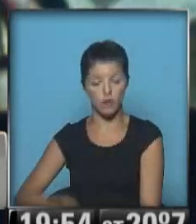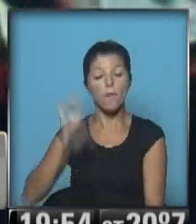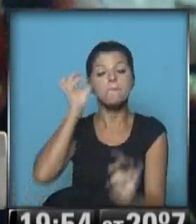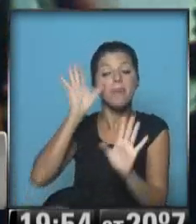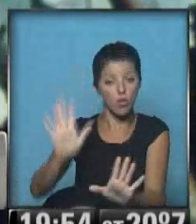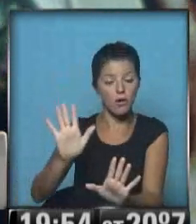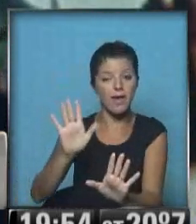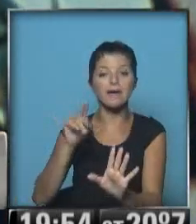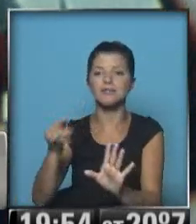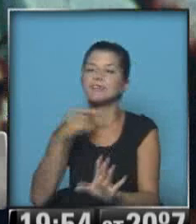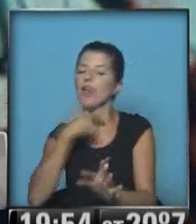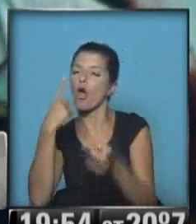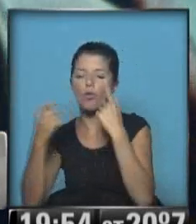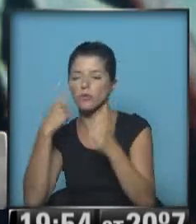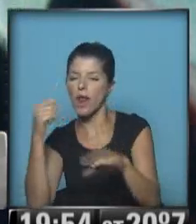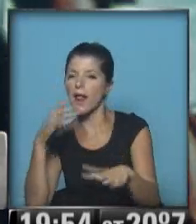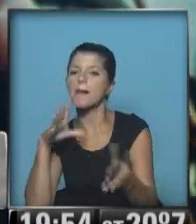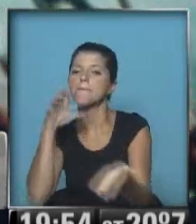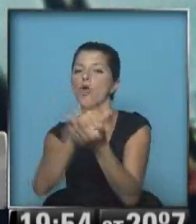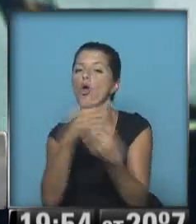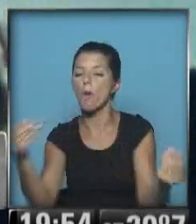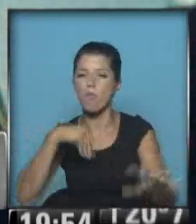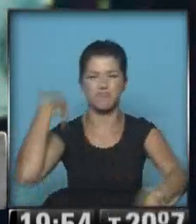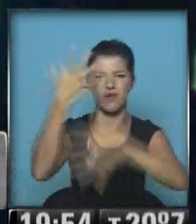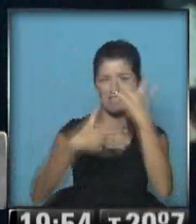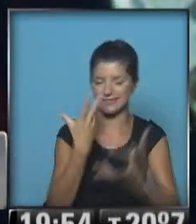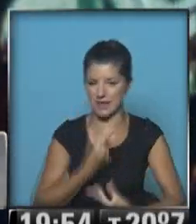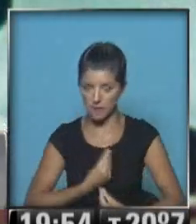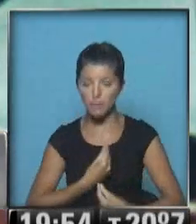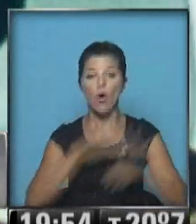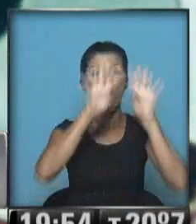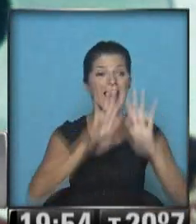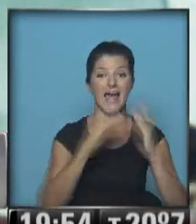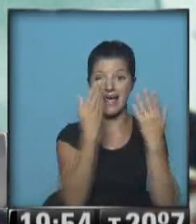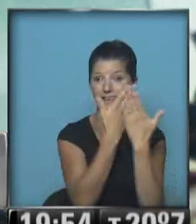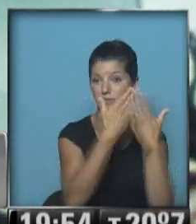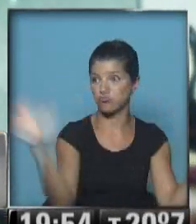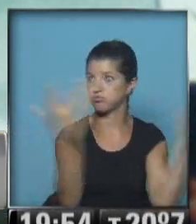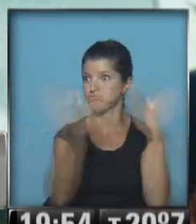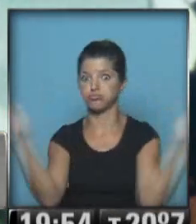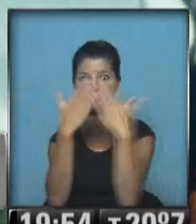intentarán controlar el país por medio de la violencia y el terror las cárceles son abiertas